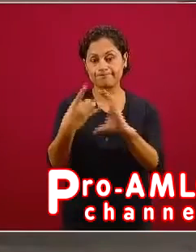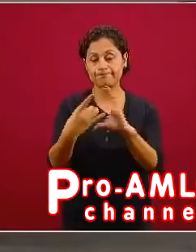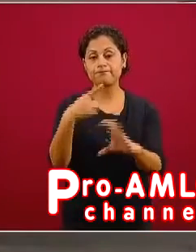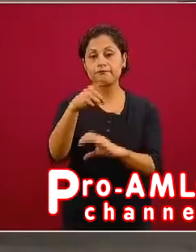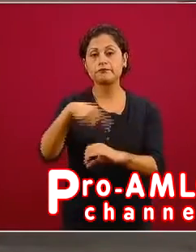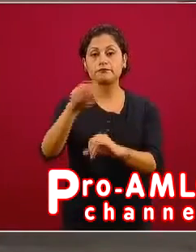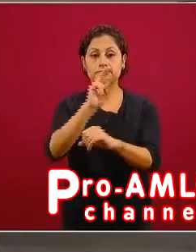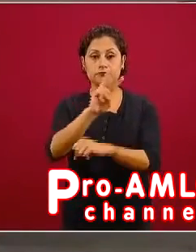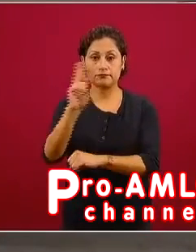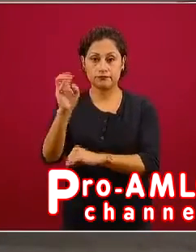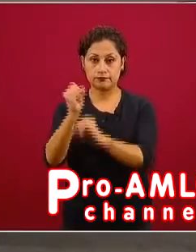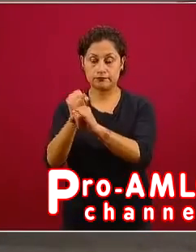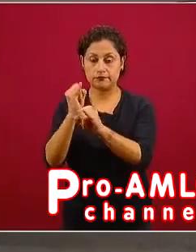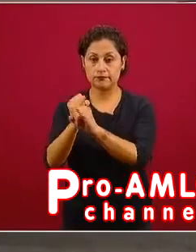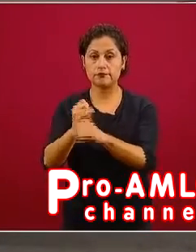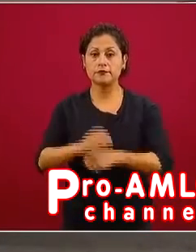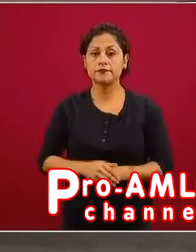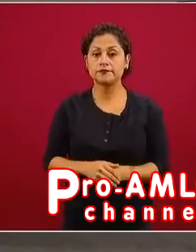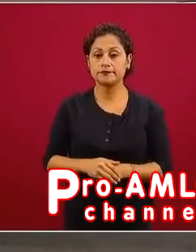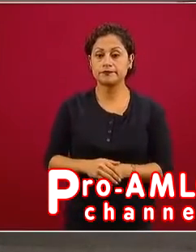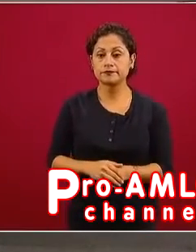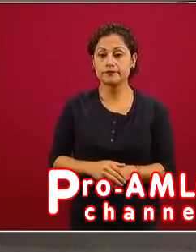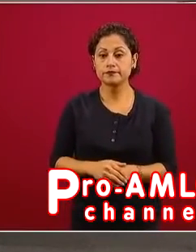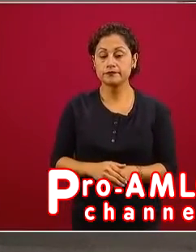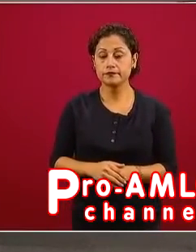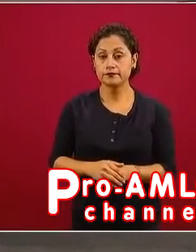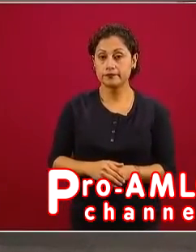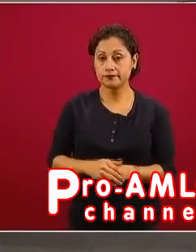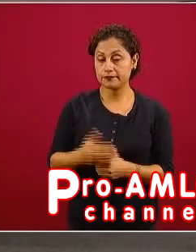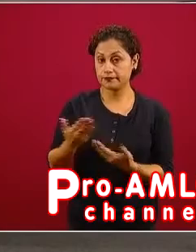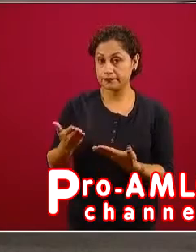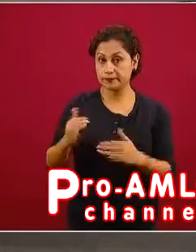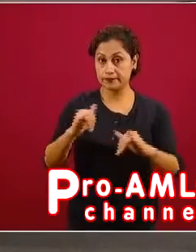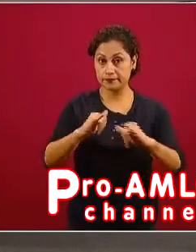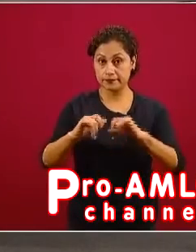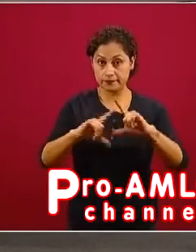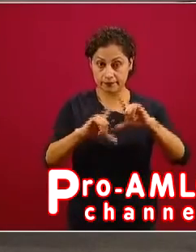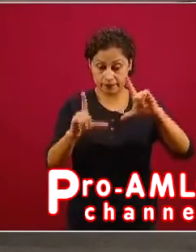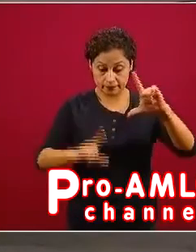favor. Un momento. De esos 610